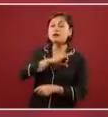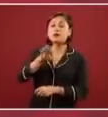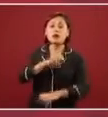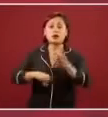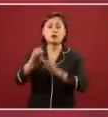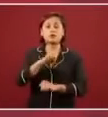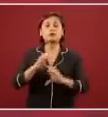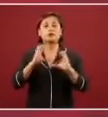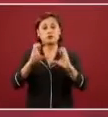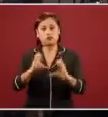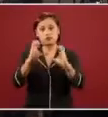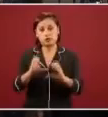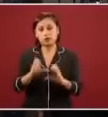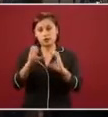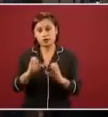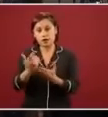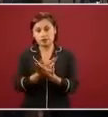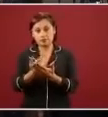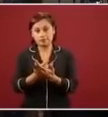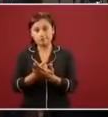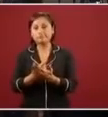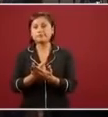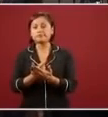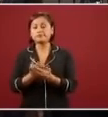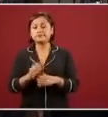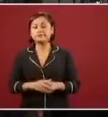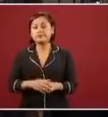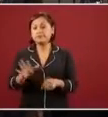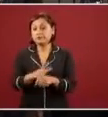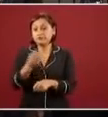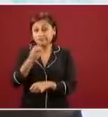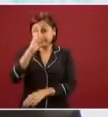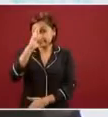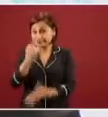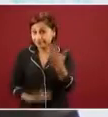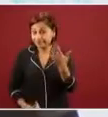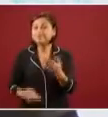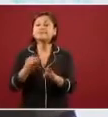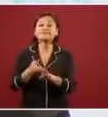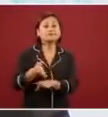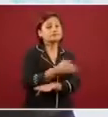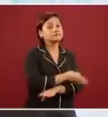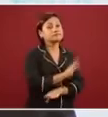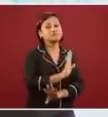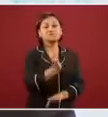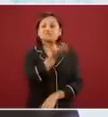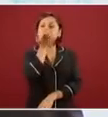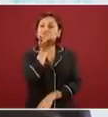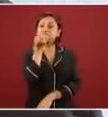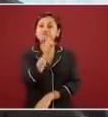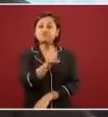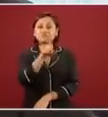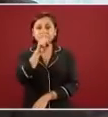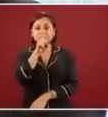esto durante mucho tiempo se normalizó, se hizo una práctica muy común. Y en ese mismo